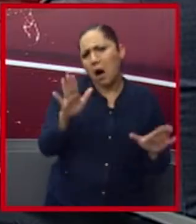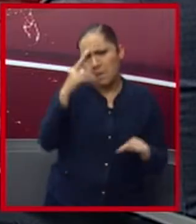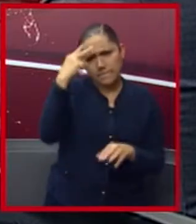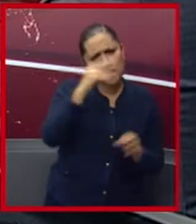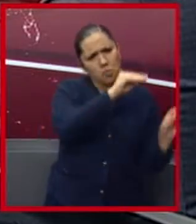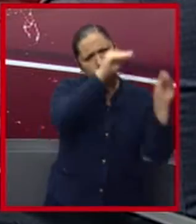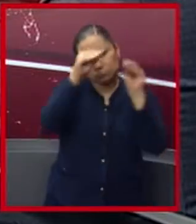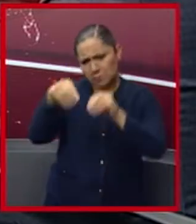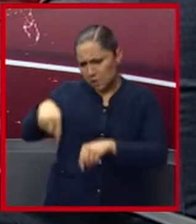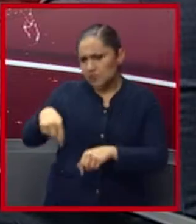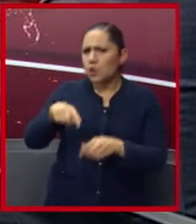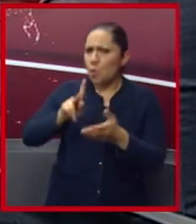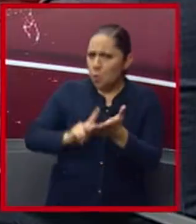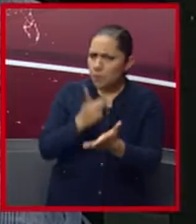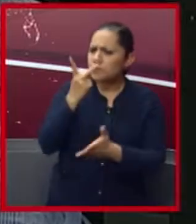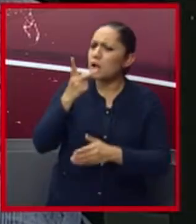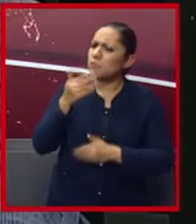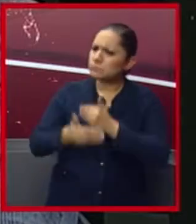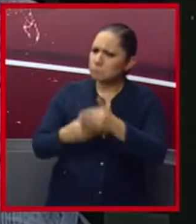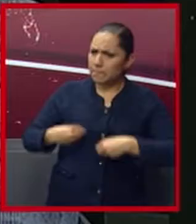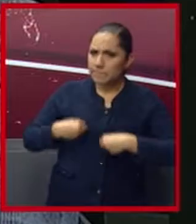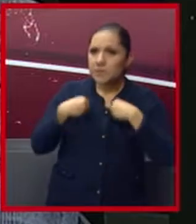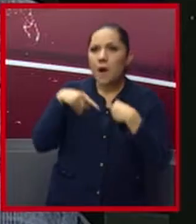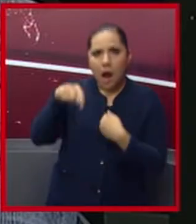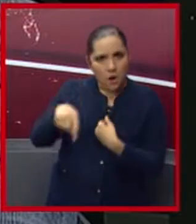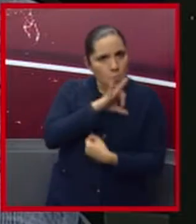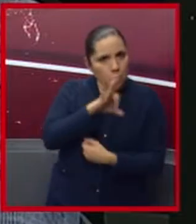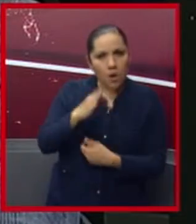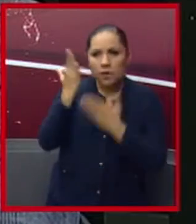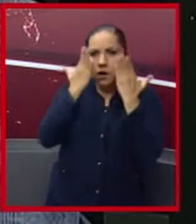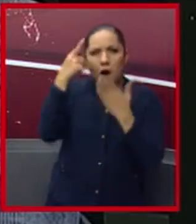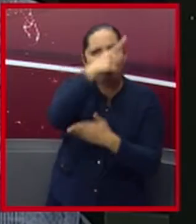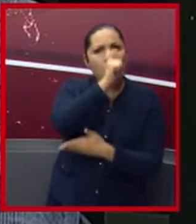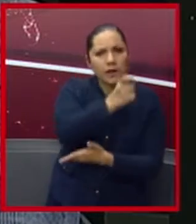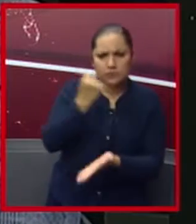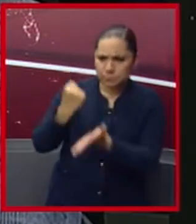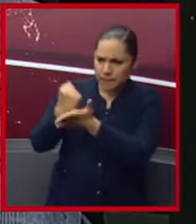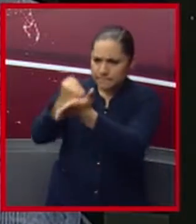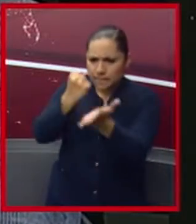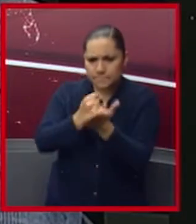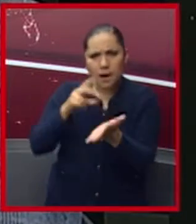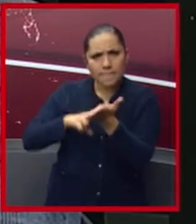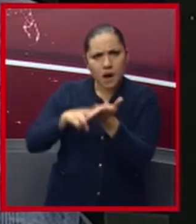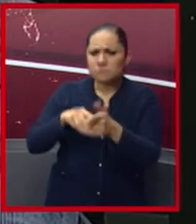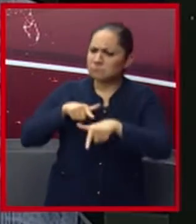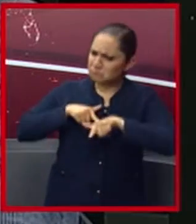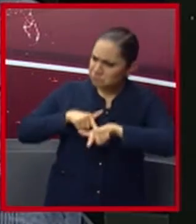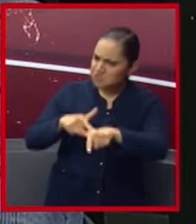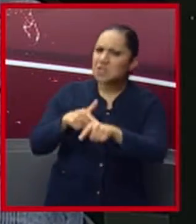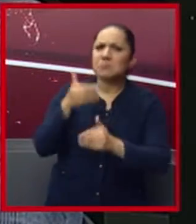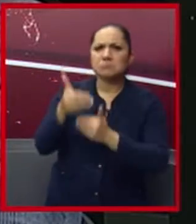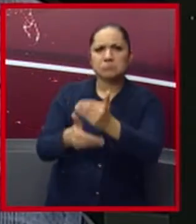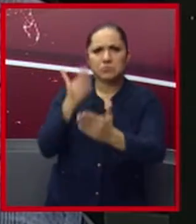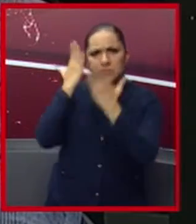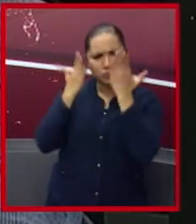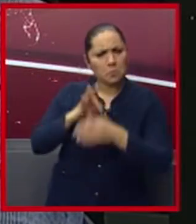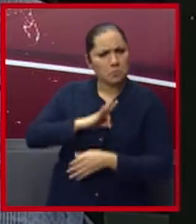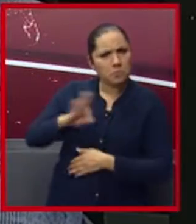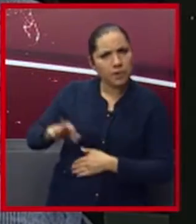facilitar que continúen con sus estudios en nuestro país. Toda la razón, efectivamente, se acaba de aprobar y ya de promulgar esta